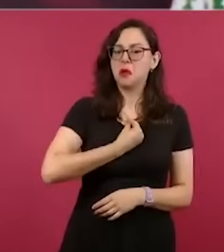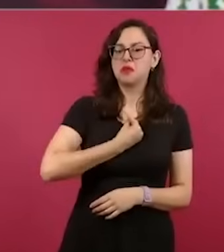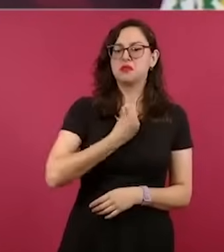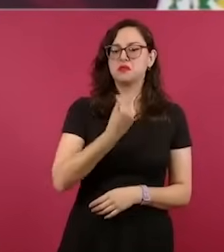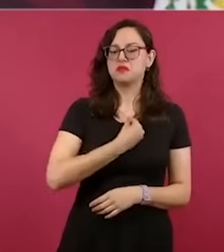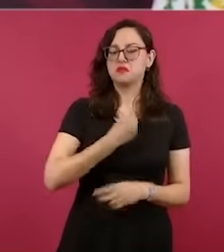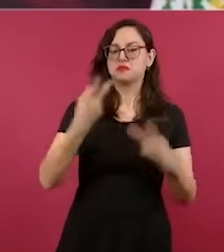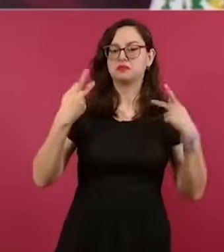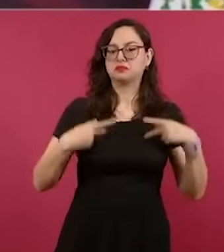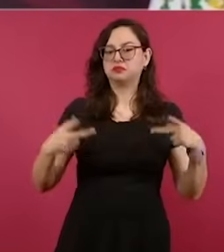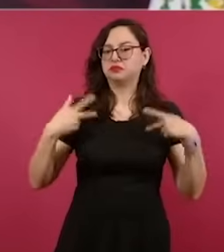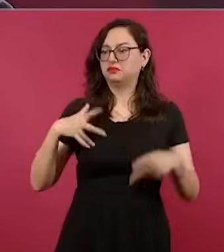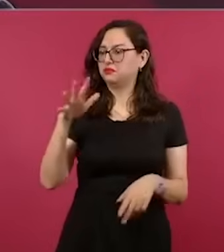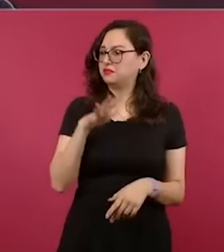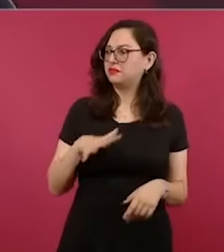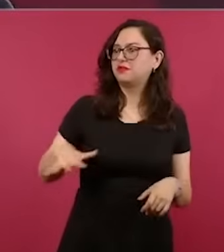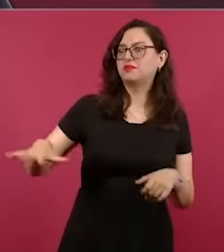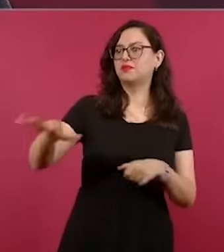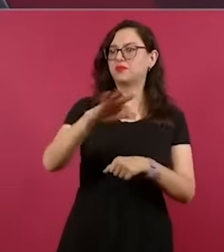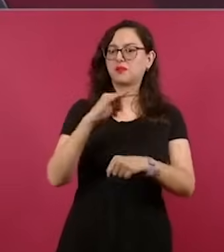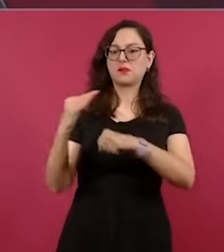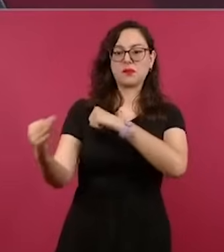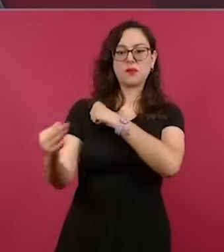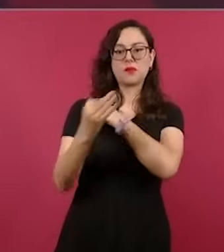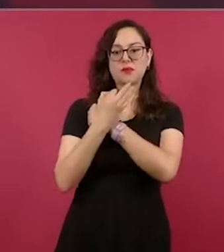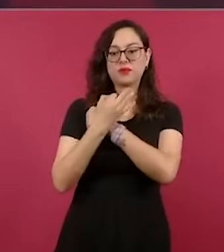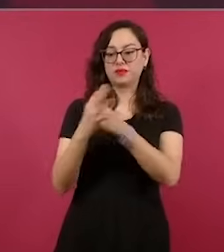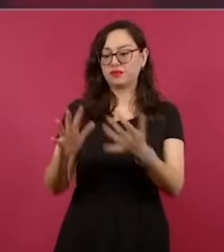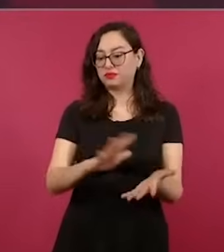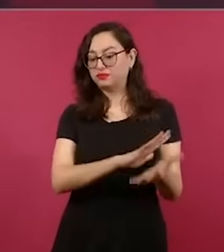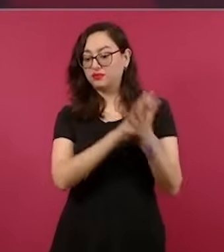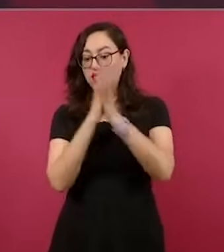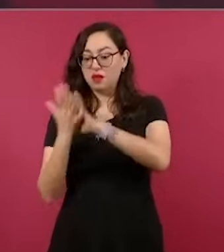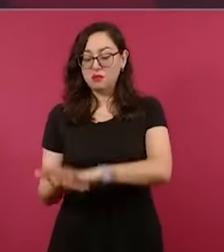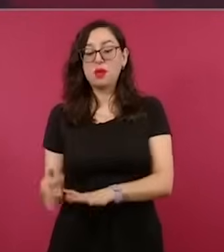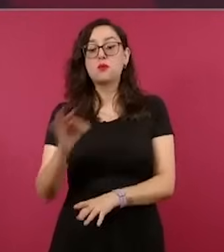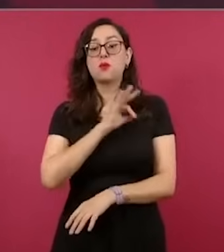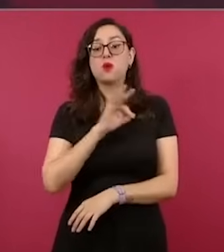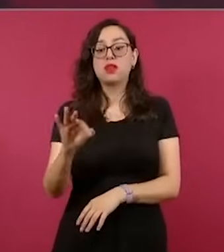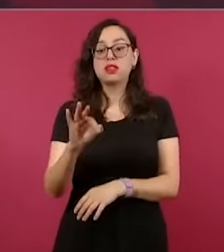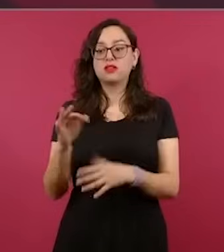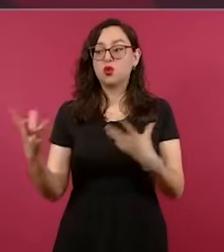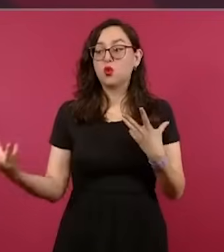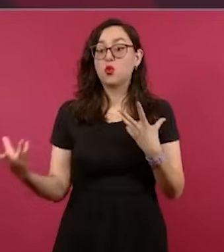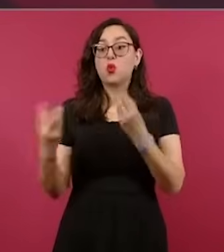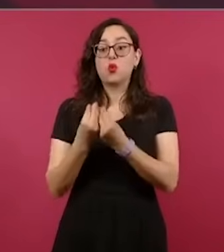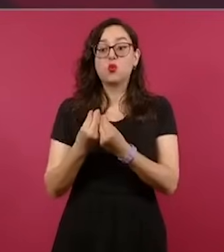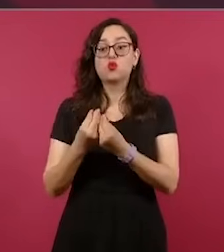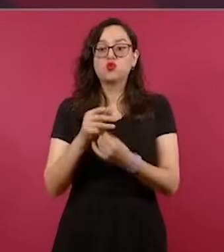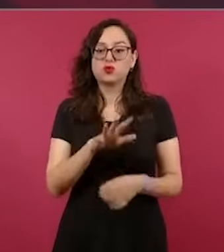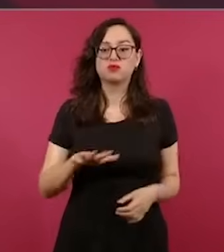con el apoyo de nuestro pueblo. El motor del cambio es el pueblo. Esa es otra